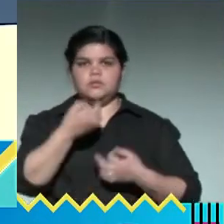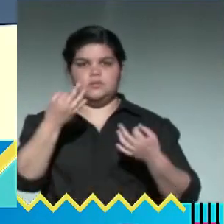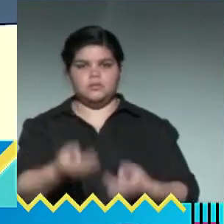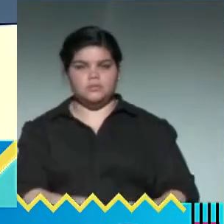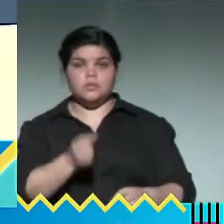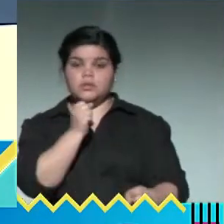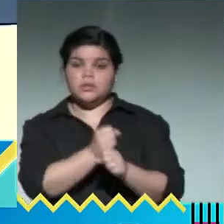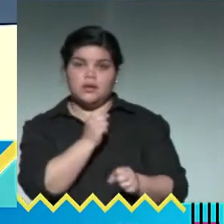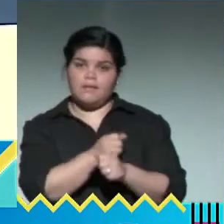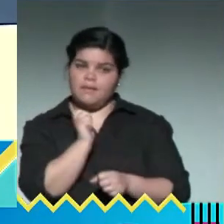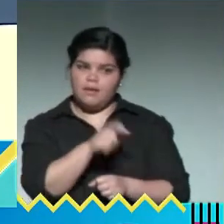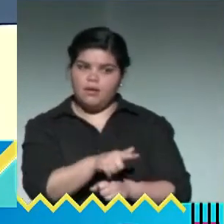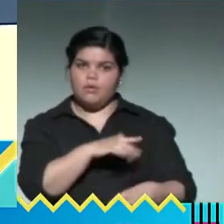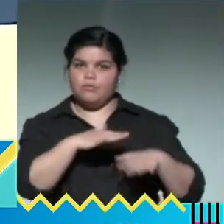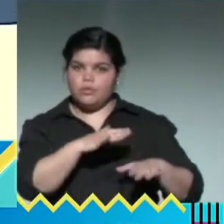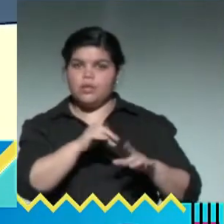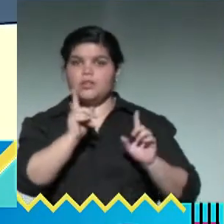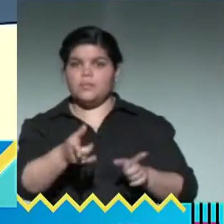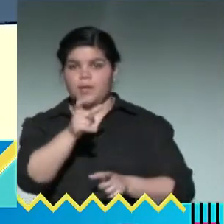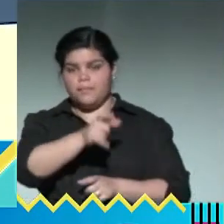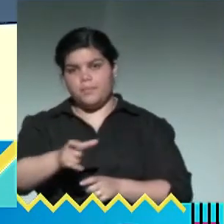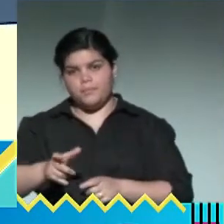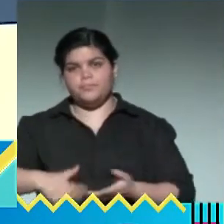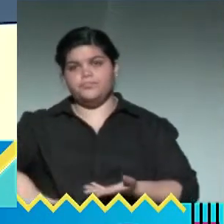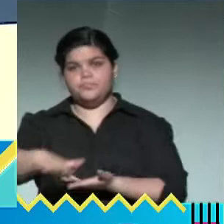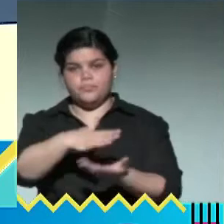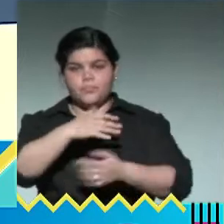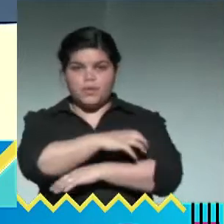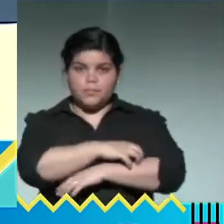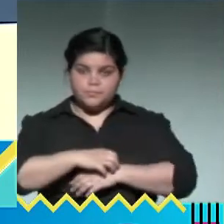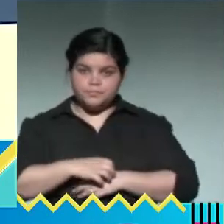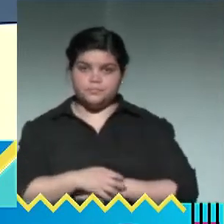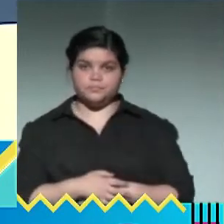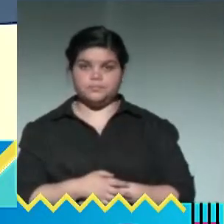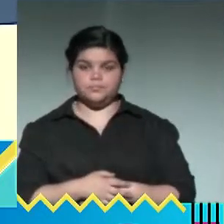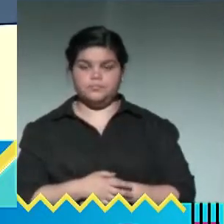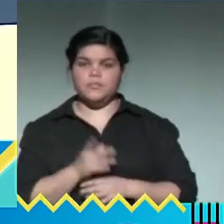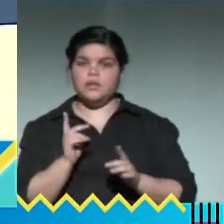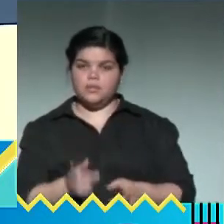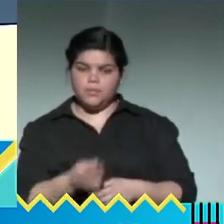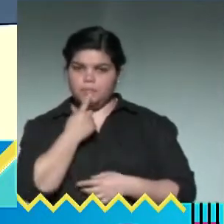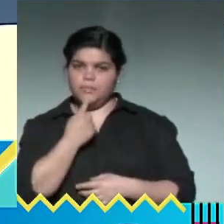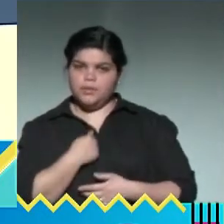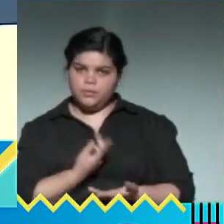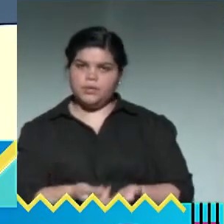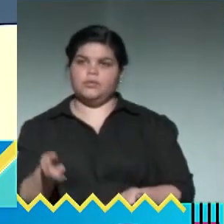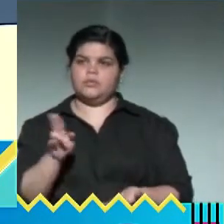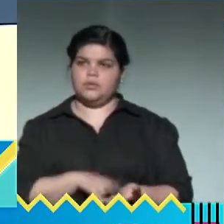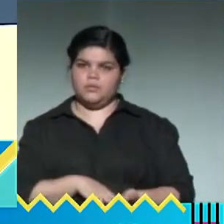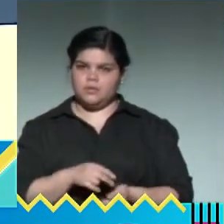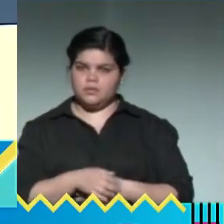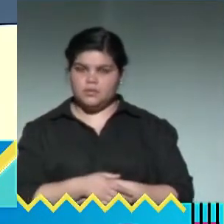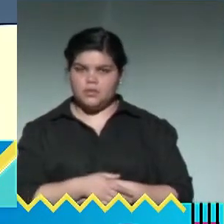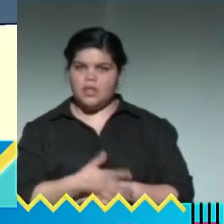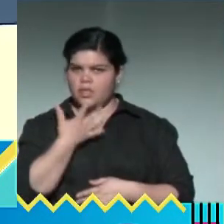todo lo que tiene que ver con el sector social y la pobreza. Por otro lado, una pregunta que a mí me vuelve a surgir es si se va a cumplir